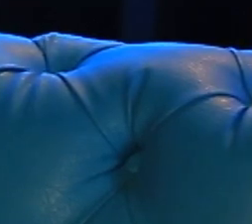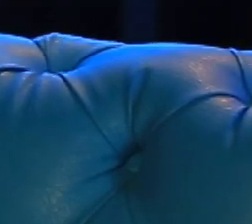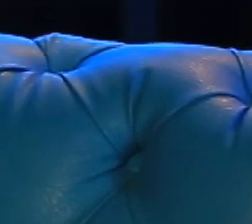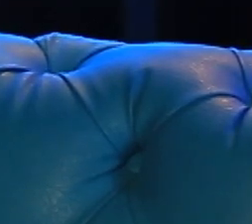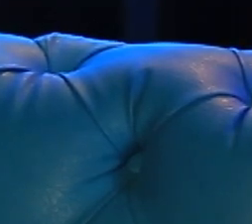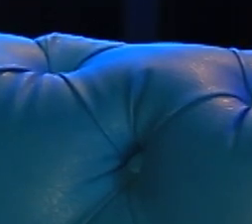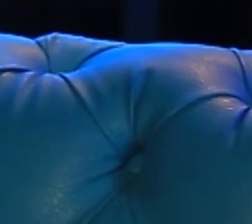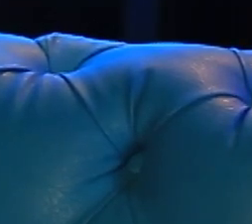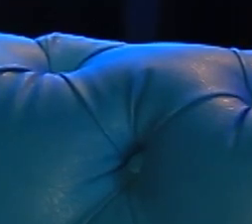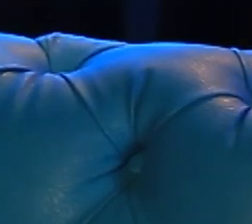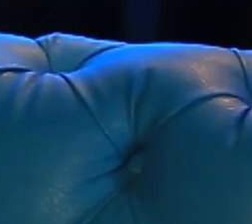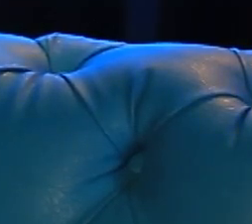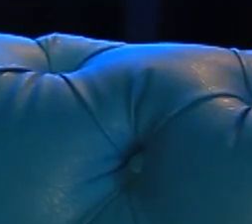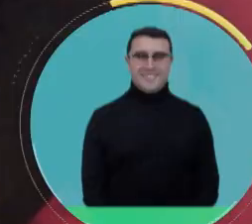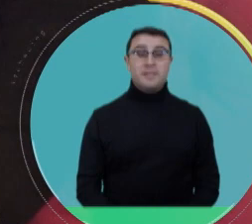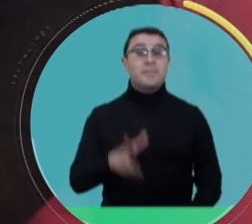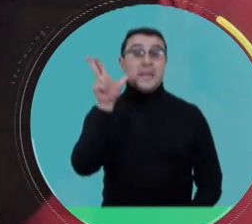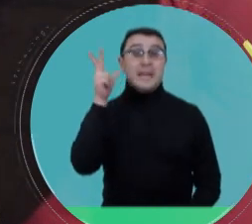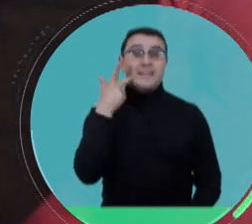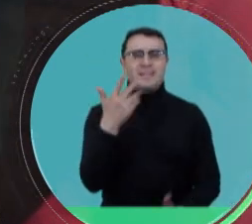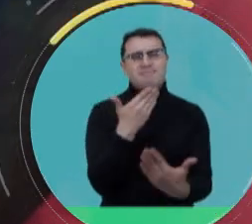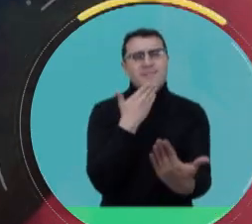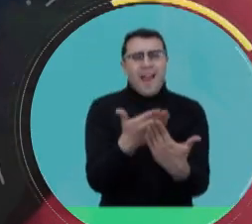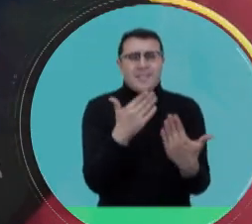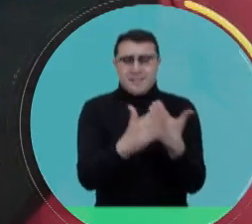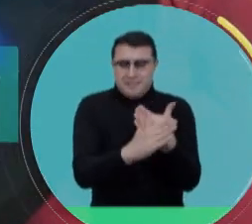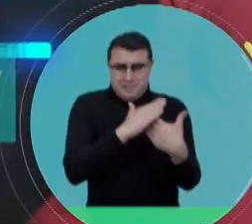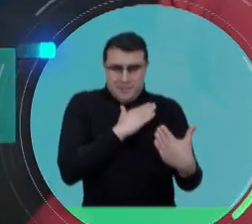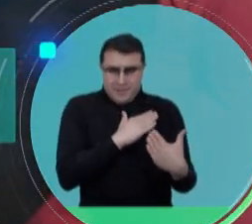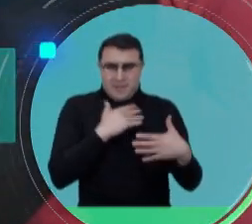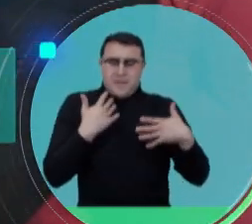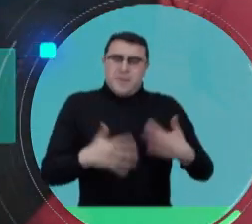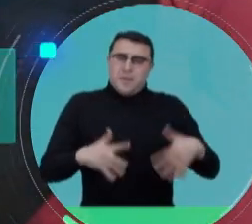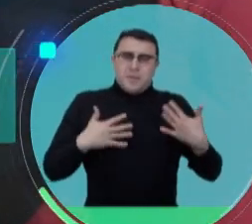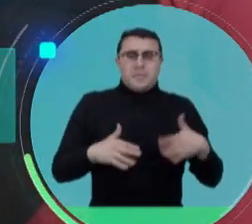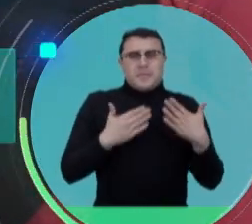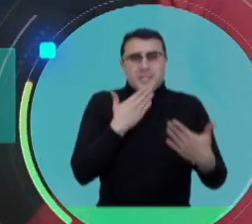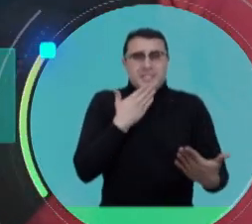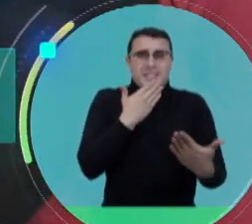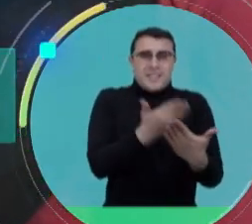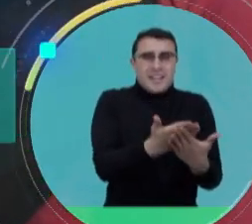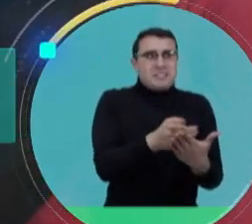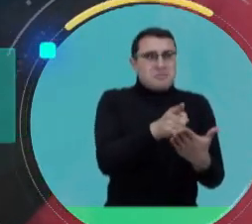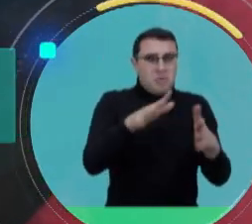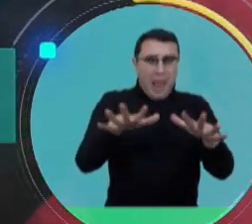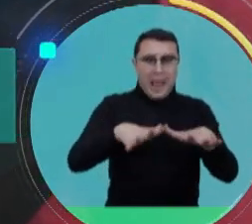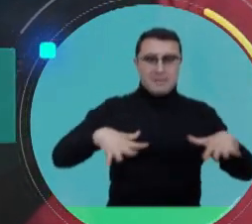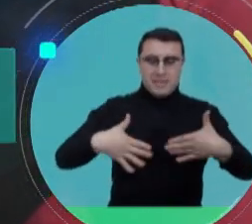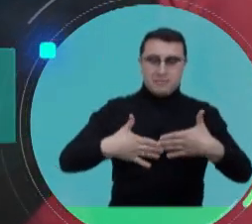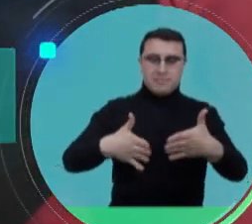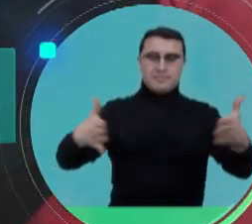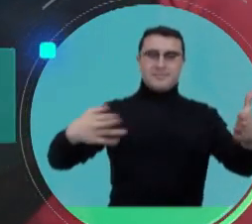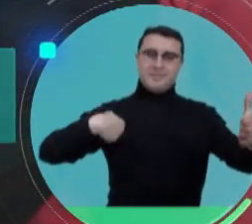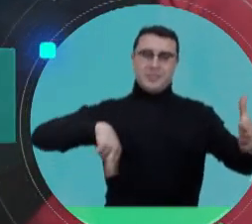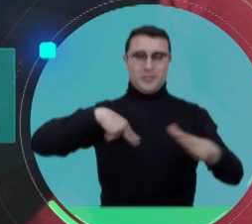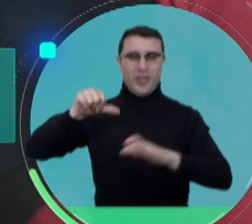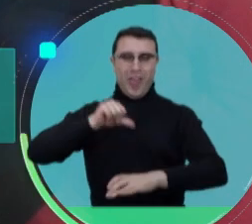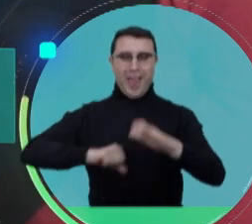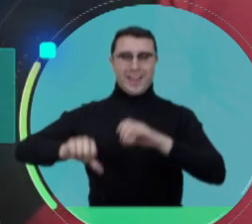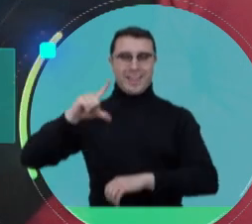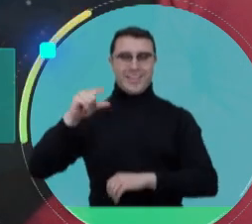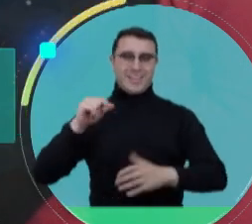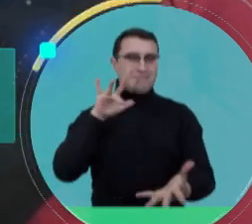gracias por estar con nosotros Cómo estás Cristian Muchas gracias por la invitación muchas gracias por abrirnos este espacio al área